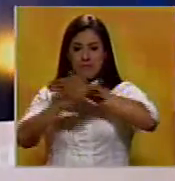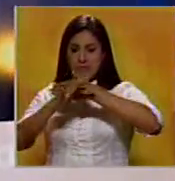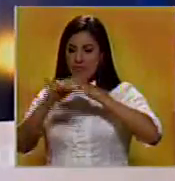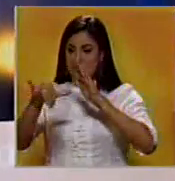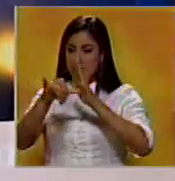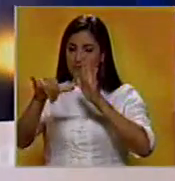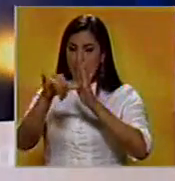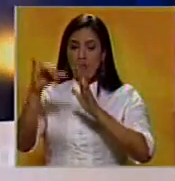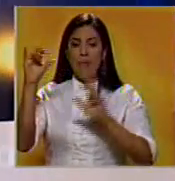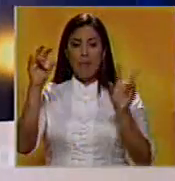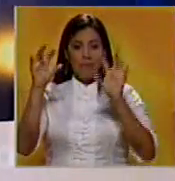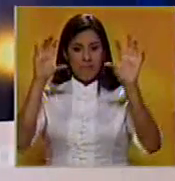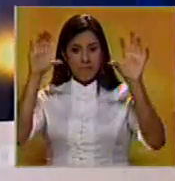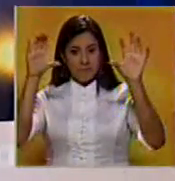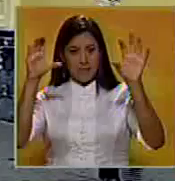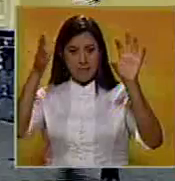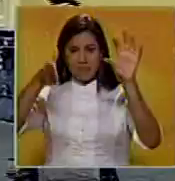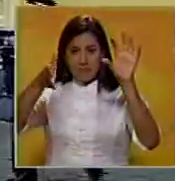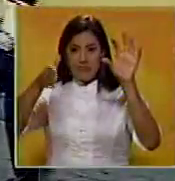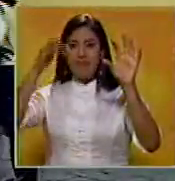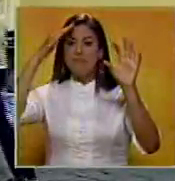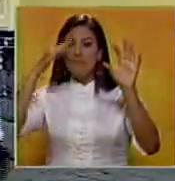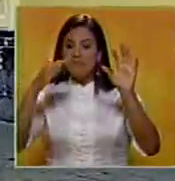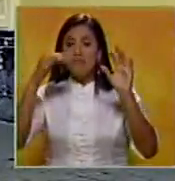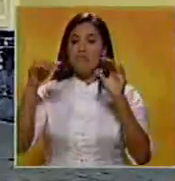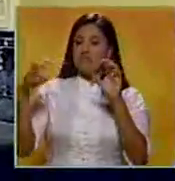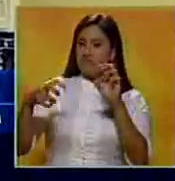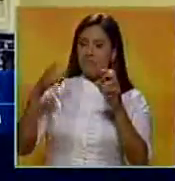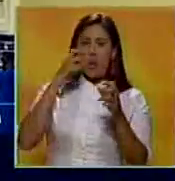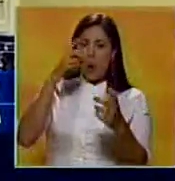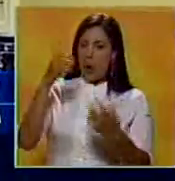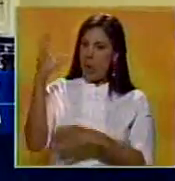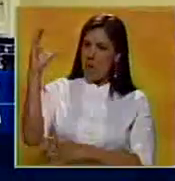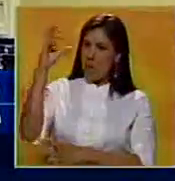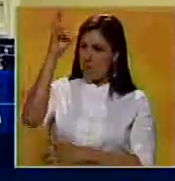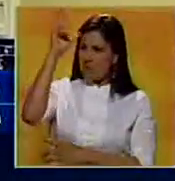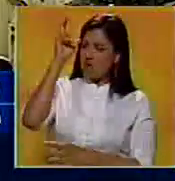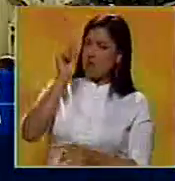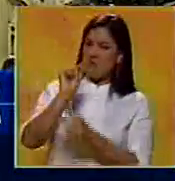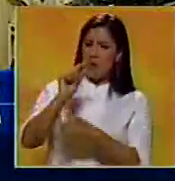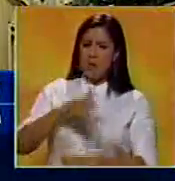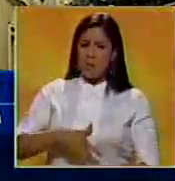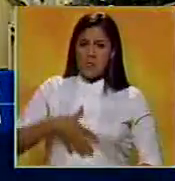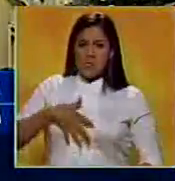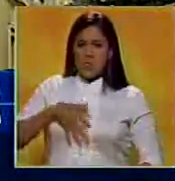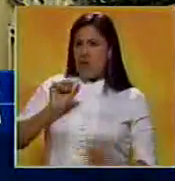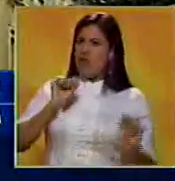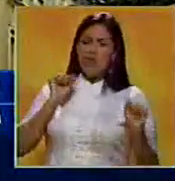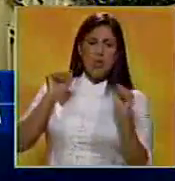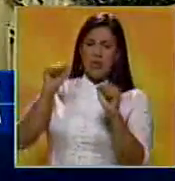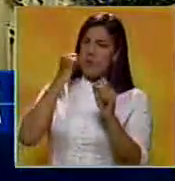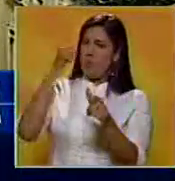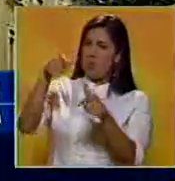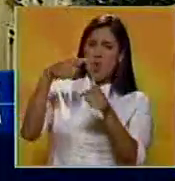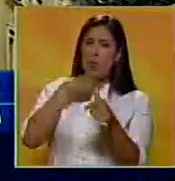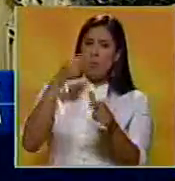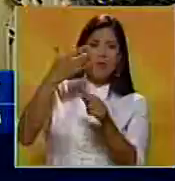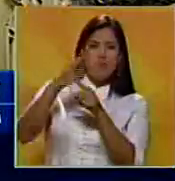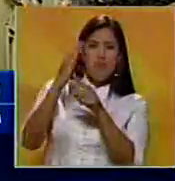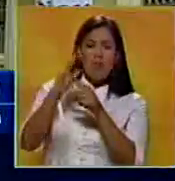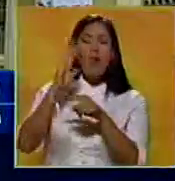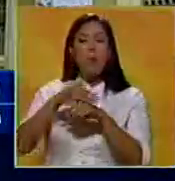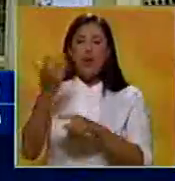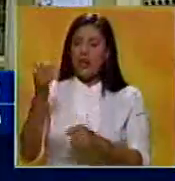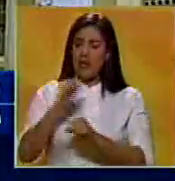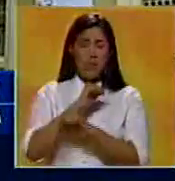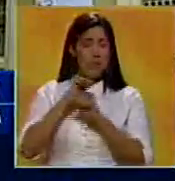metros de la frontera entre ambos países el Ministerio de relaciones exteriores de Venezuela expresó su más enérgico rechazo a lo que considera como